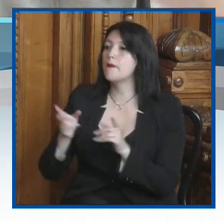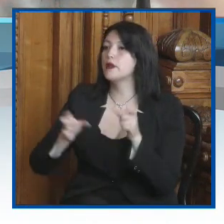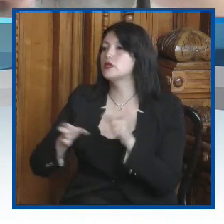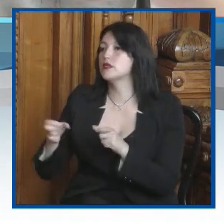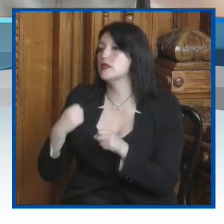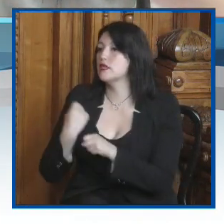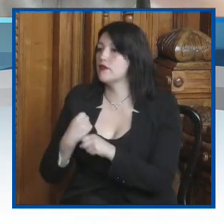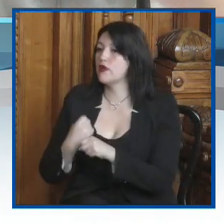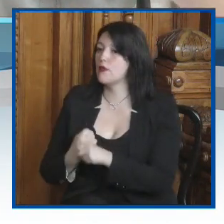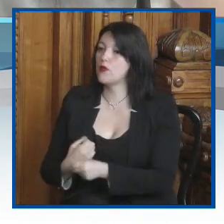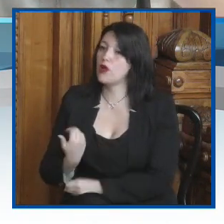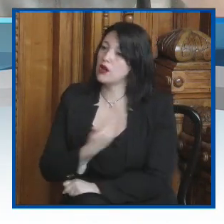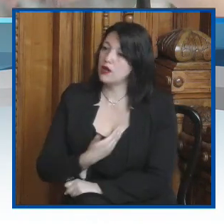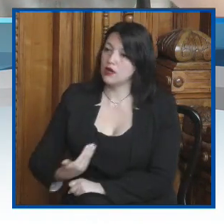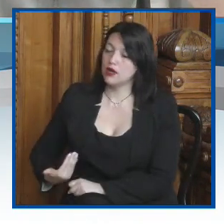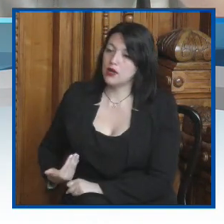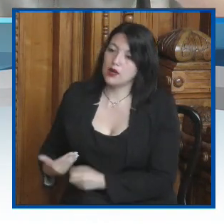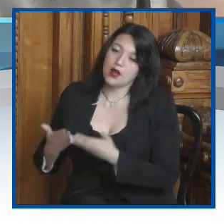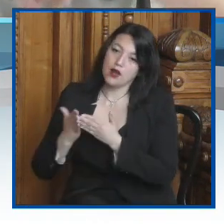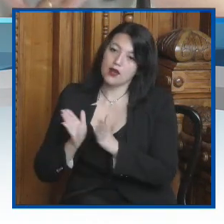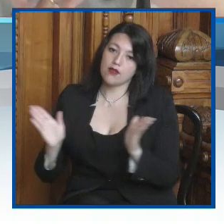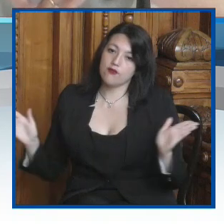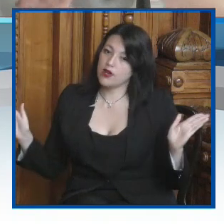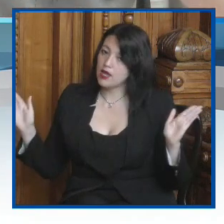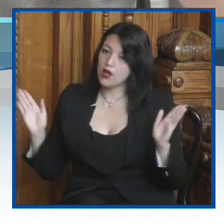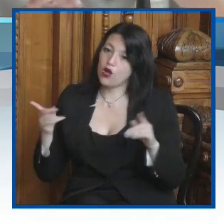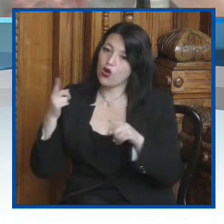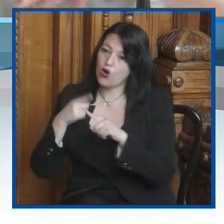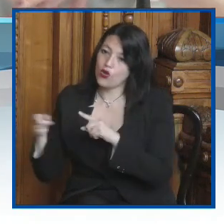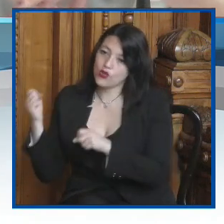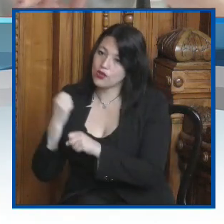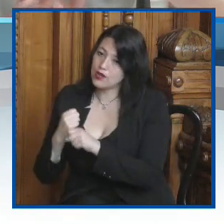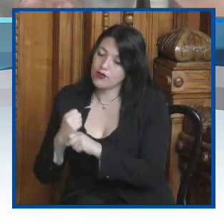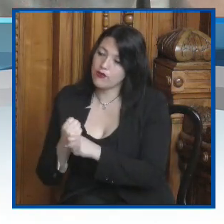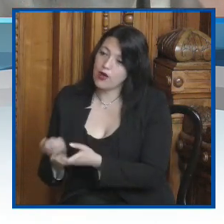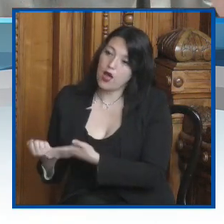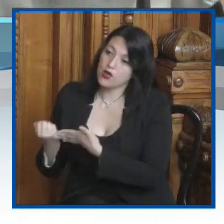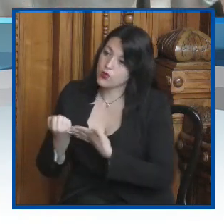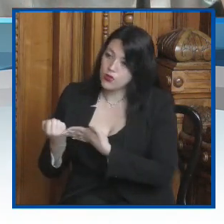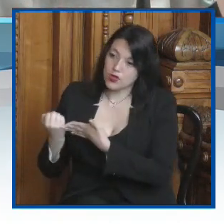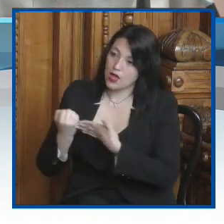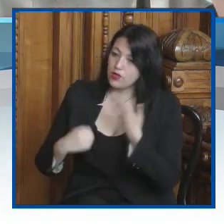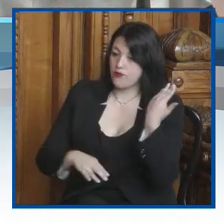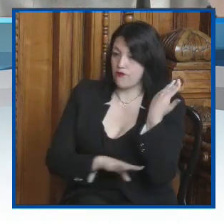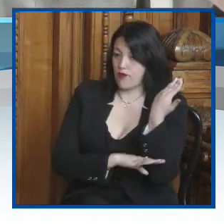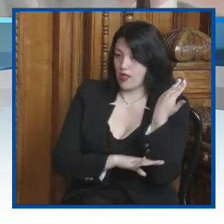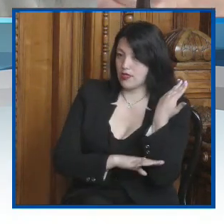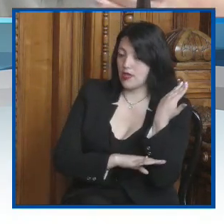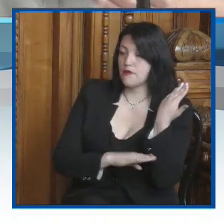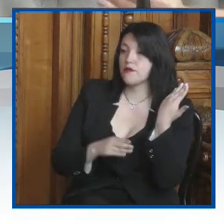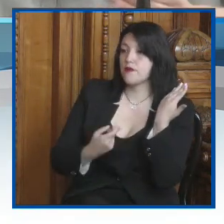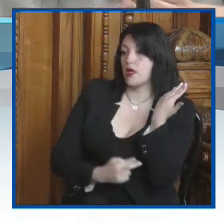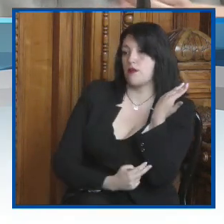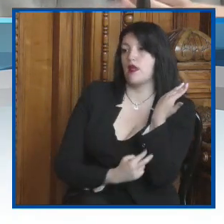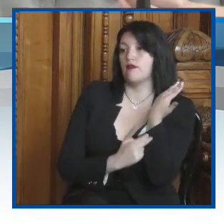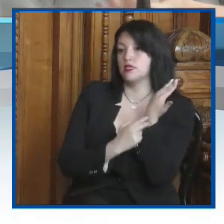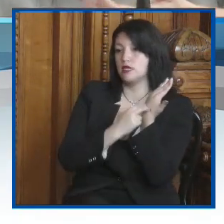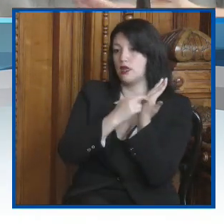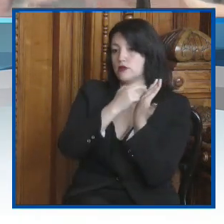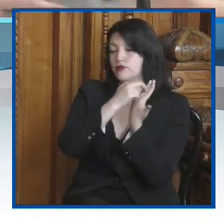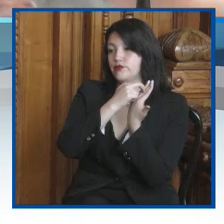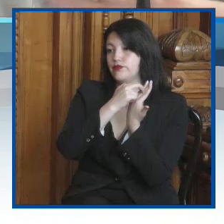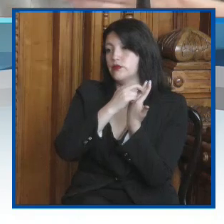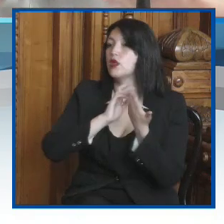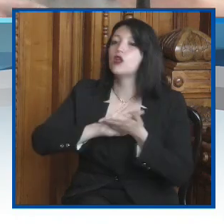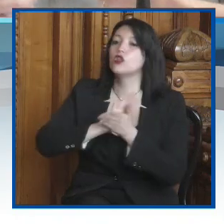datos y en justicia abierta y demás, todo el trabajo que ya va haciendo otro va sirviendo de base para poder ir avanzando.